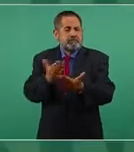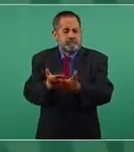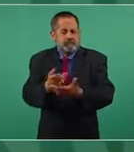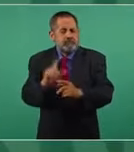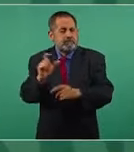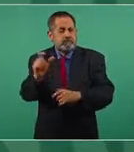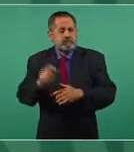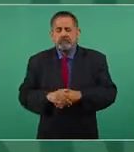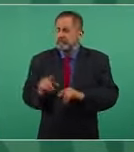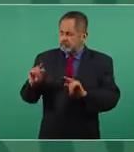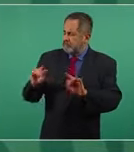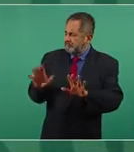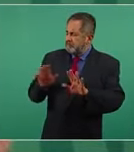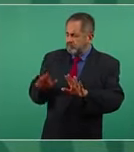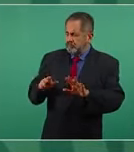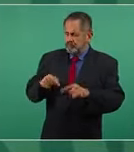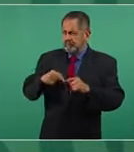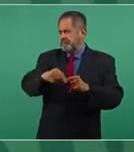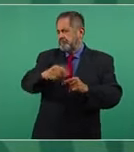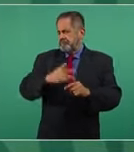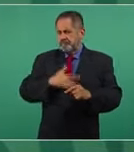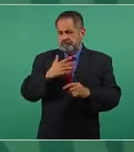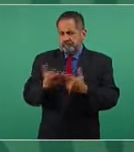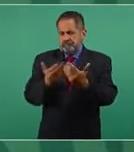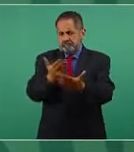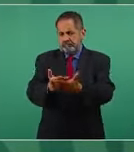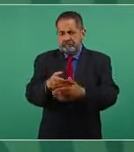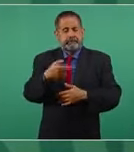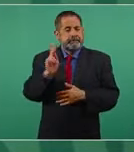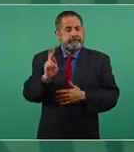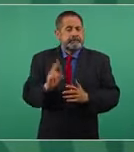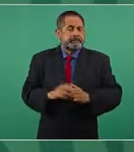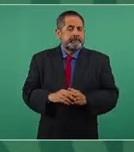En su momento, pero sería